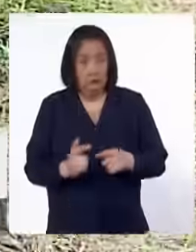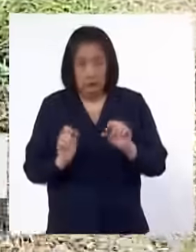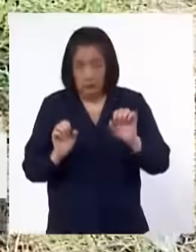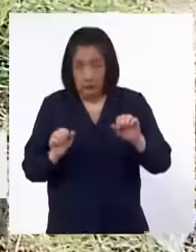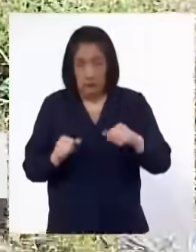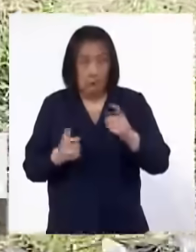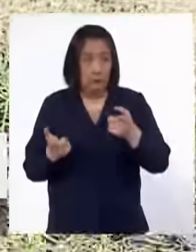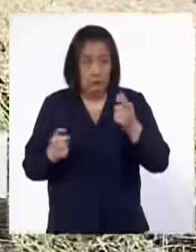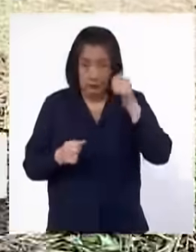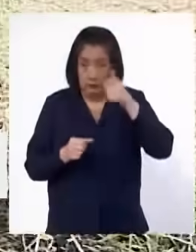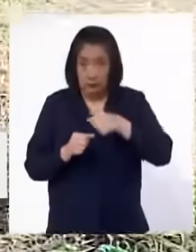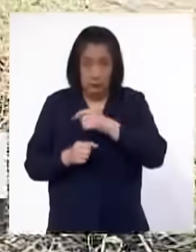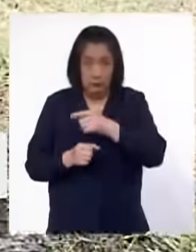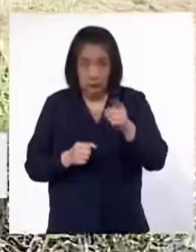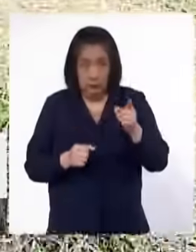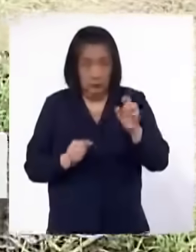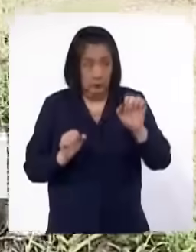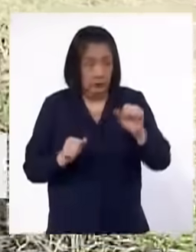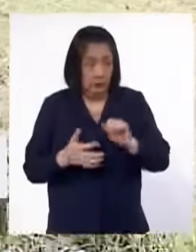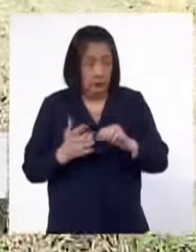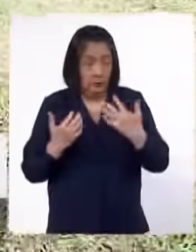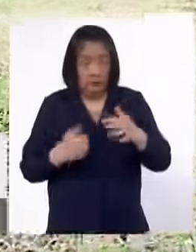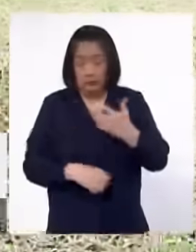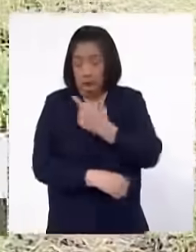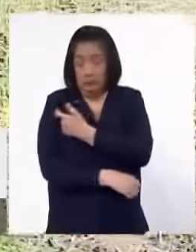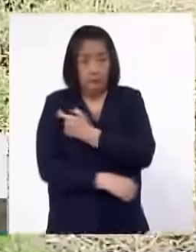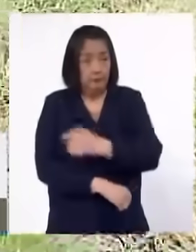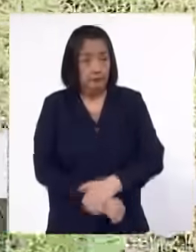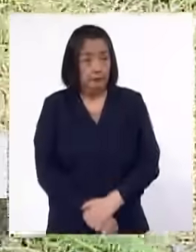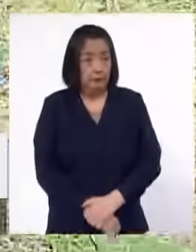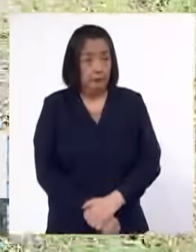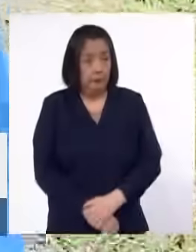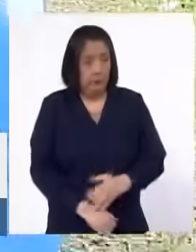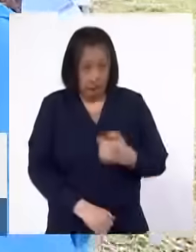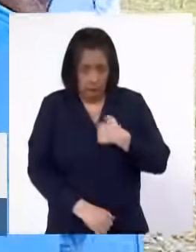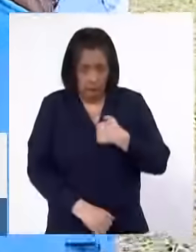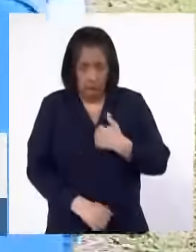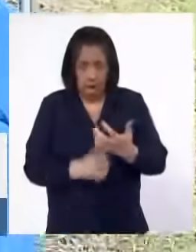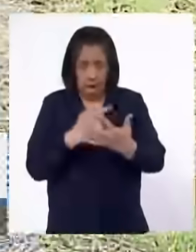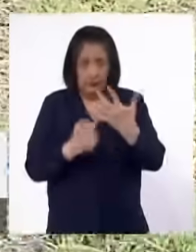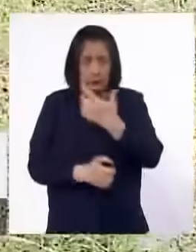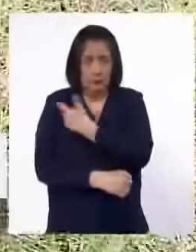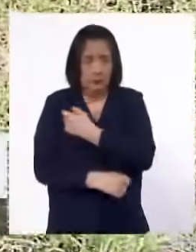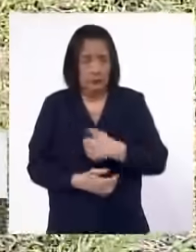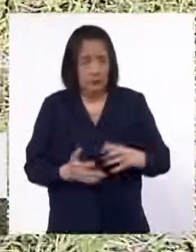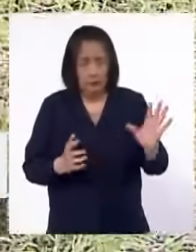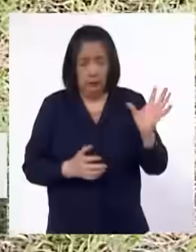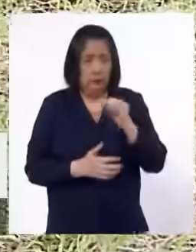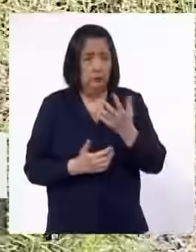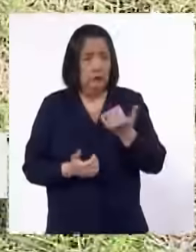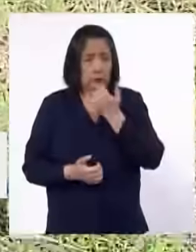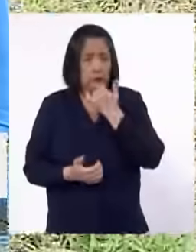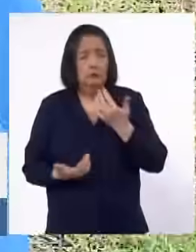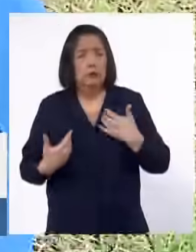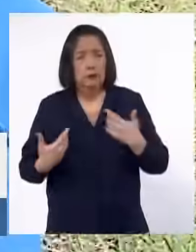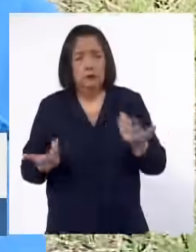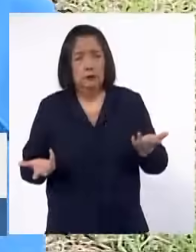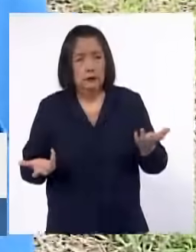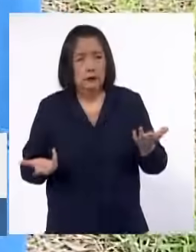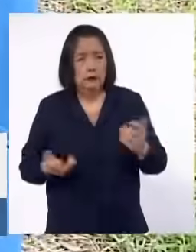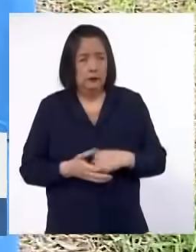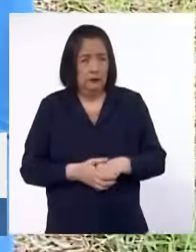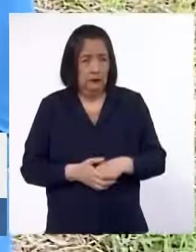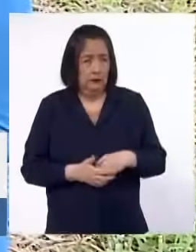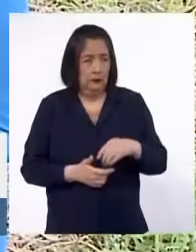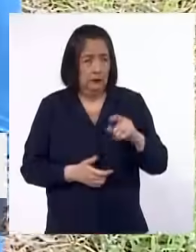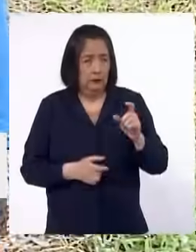vacunas. Recuerden, ustedes también tienen que estar vacunados. Yo tengo las 5 vacunas, tengo la neumococo, tengo todo. ¿Qué pasa? Que la